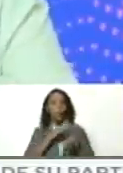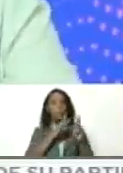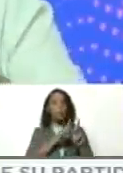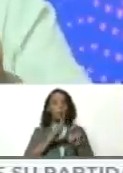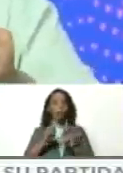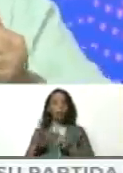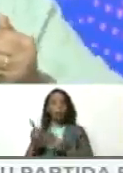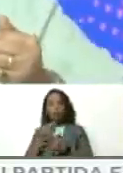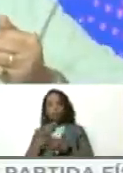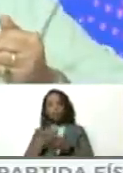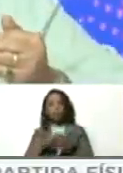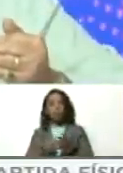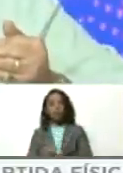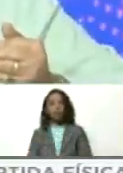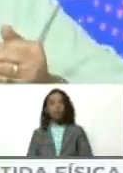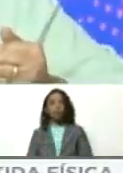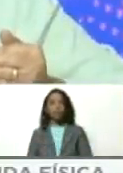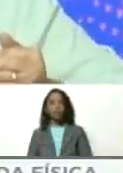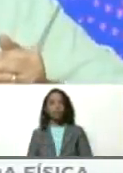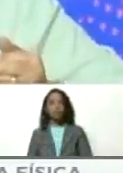detalle